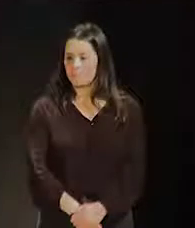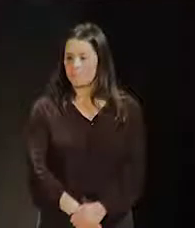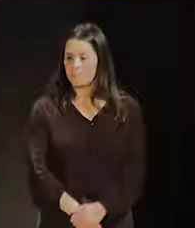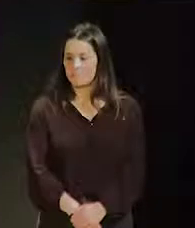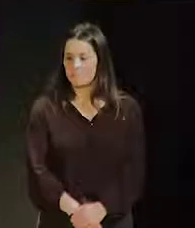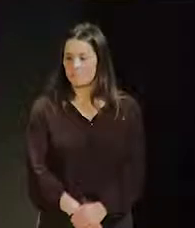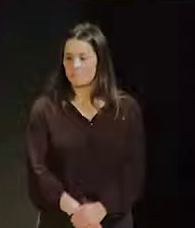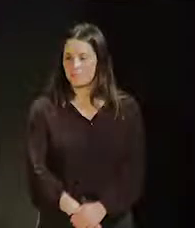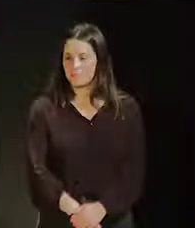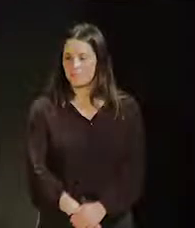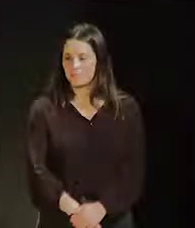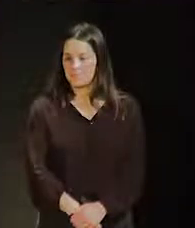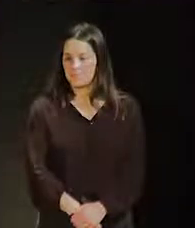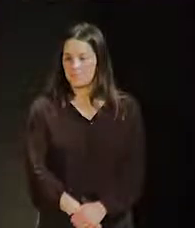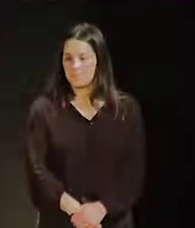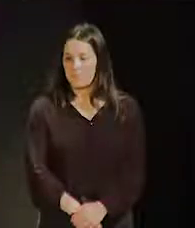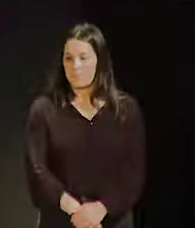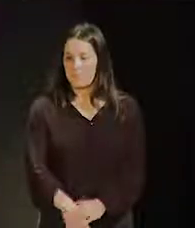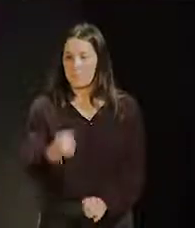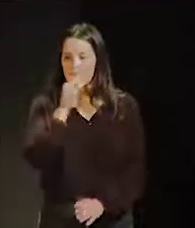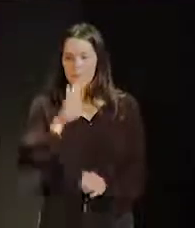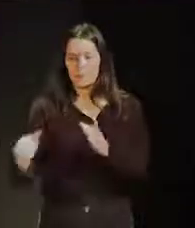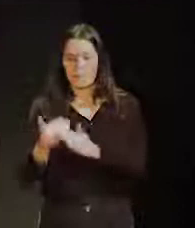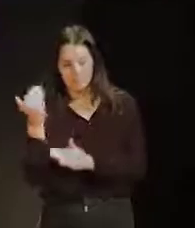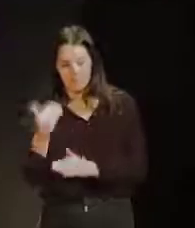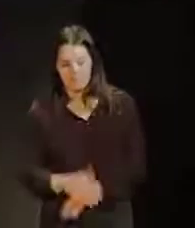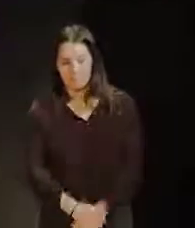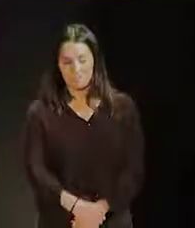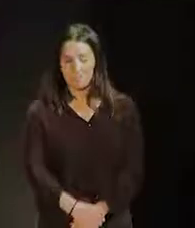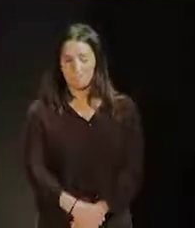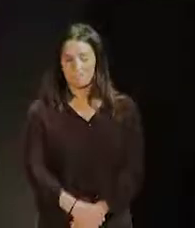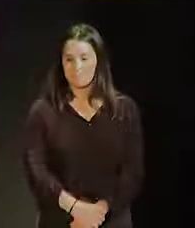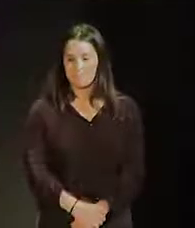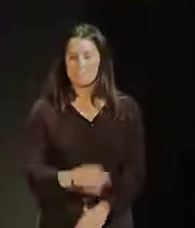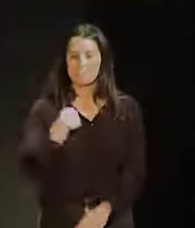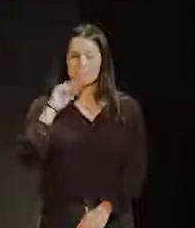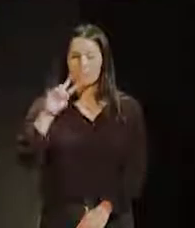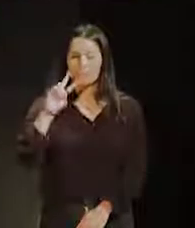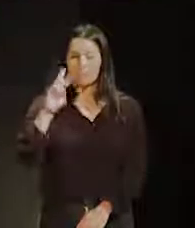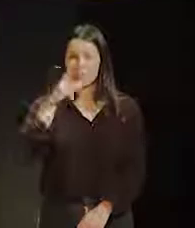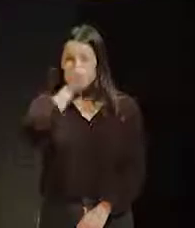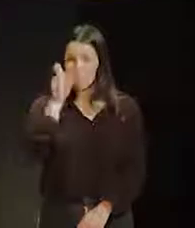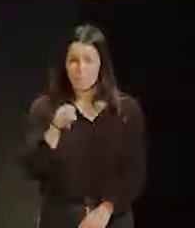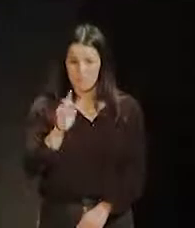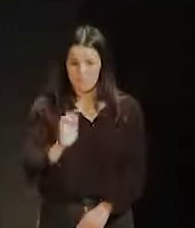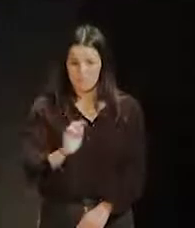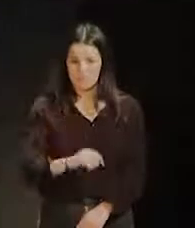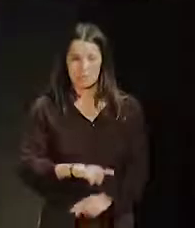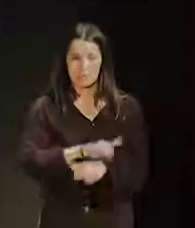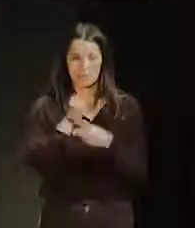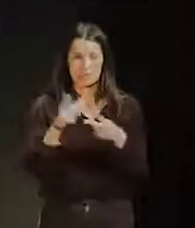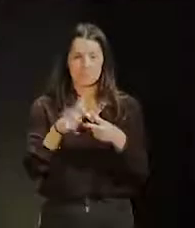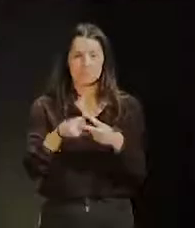¿Tenemos más preguntas? Buen día. Hola. Dos preguntas. Por un lado,